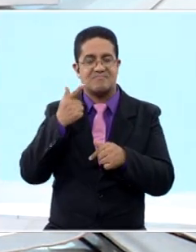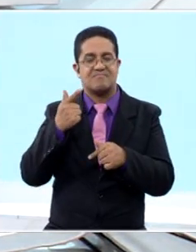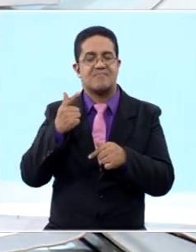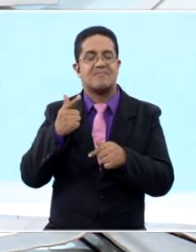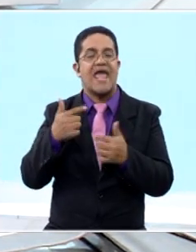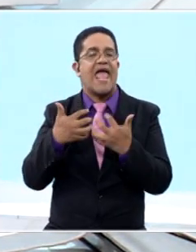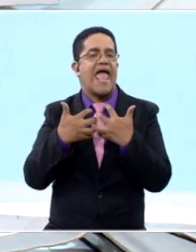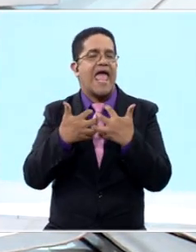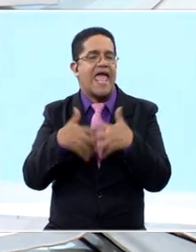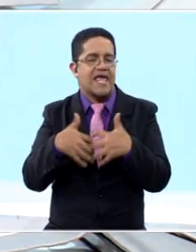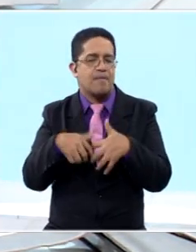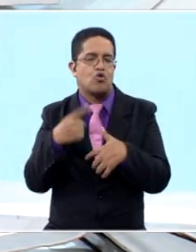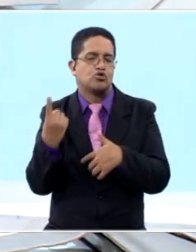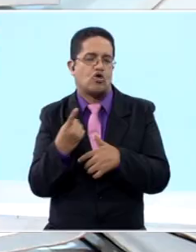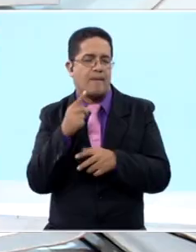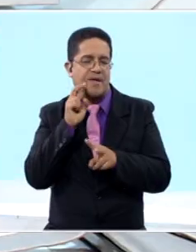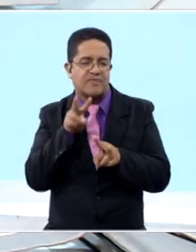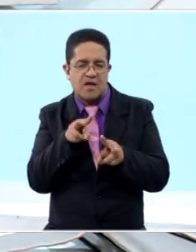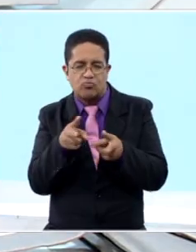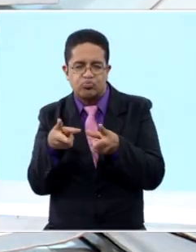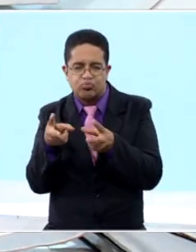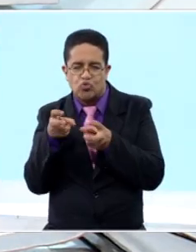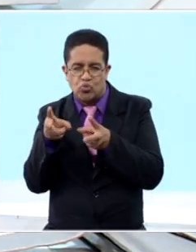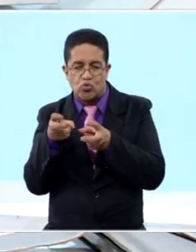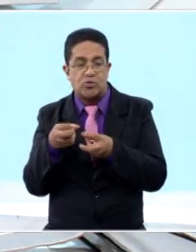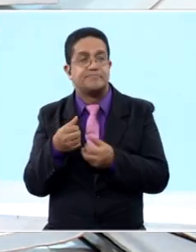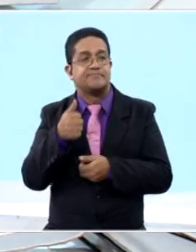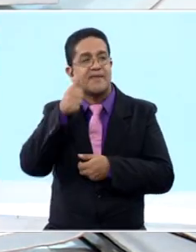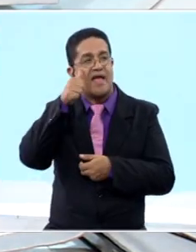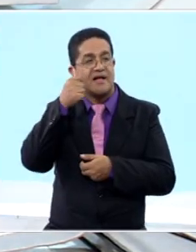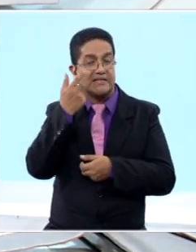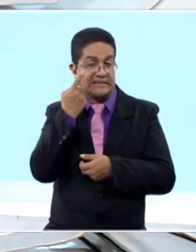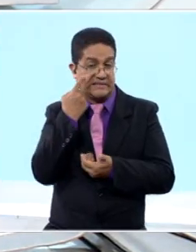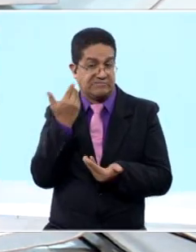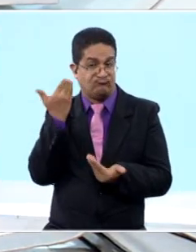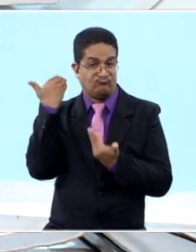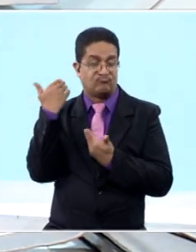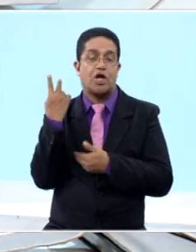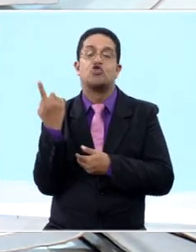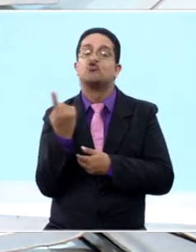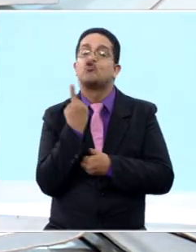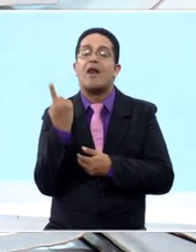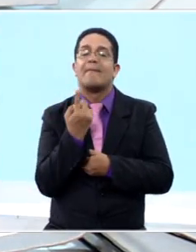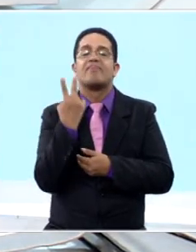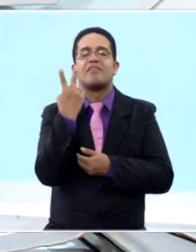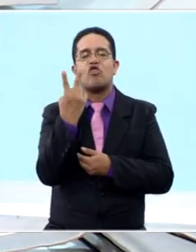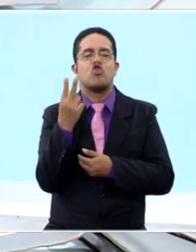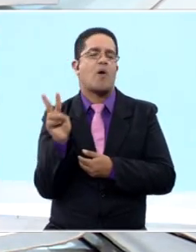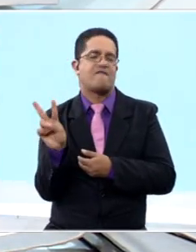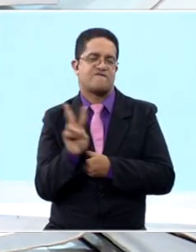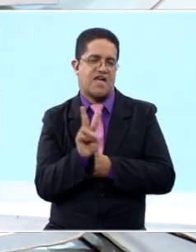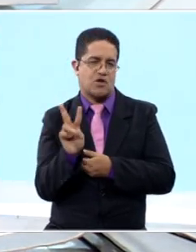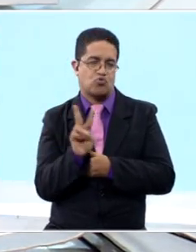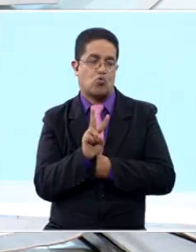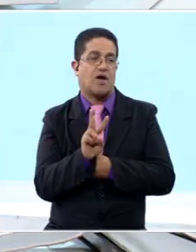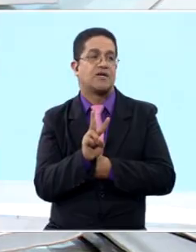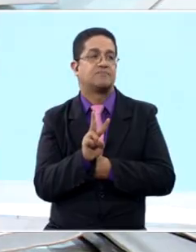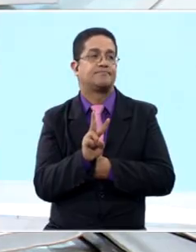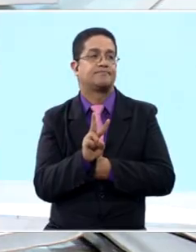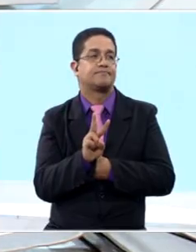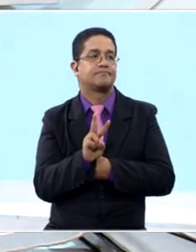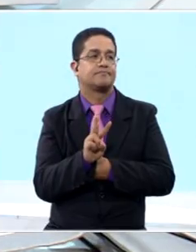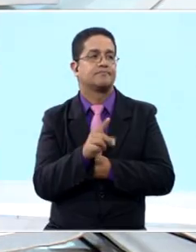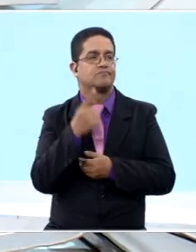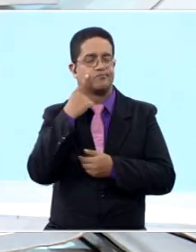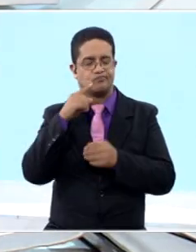de detectarlo. Este equipo que tenemos aquí detrás de nosotros es uno, solamente hay dos en Venezuela. Consiste en una gamma